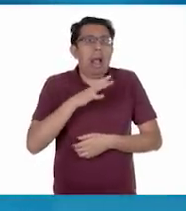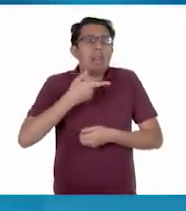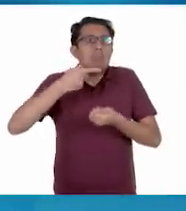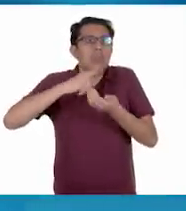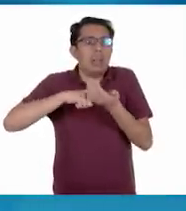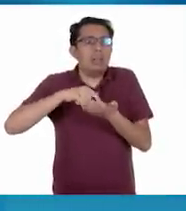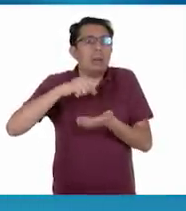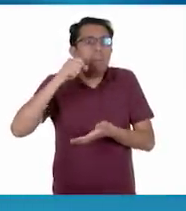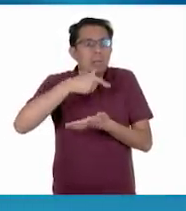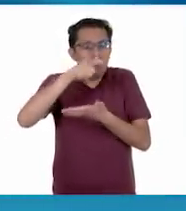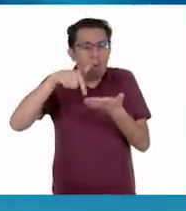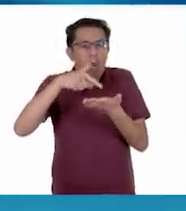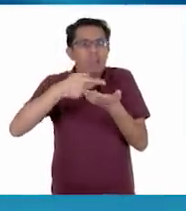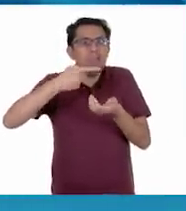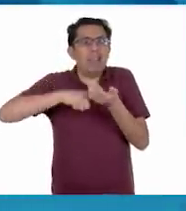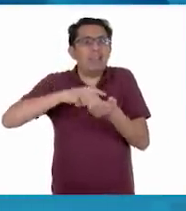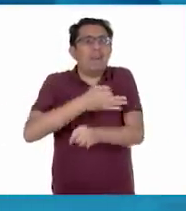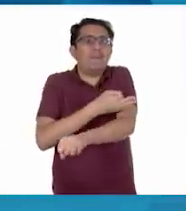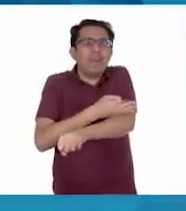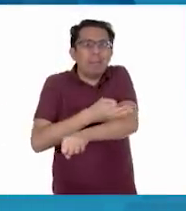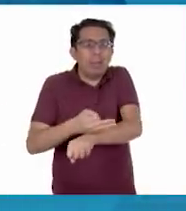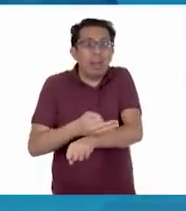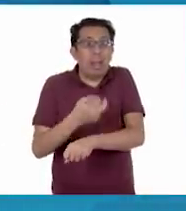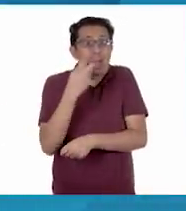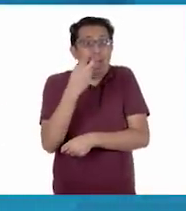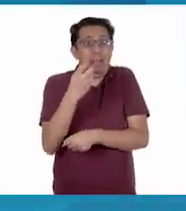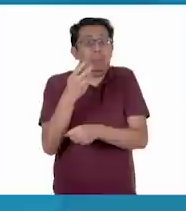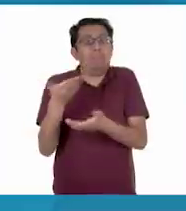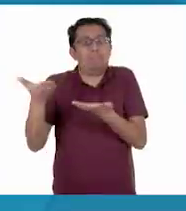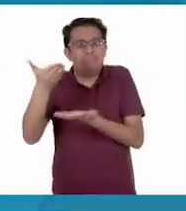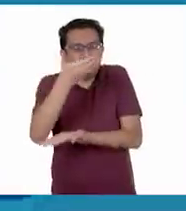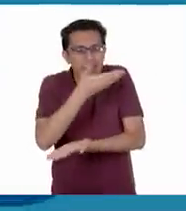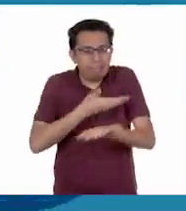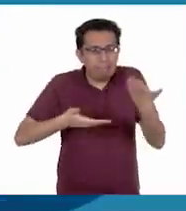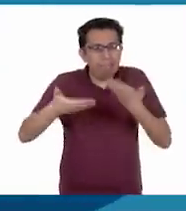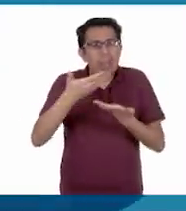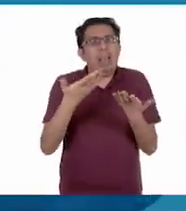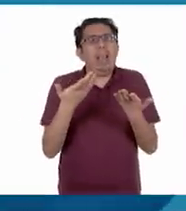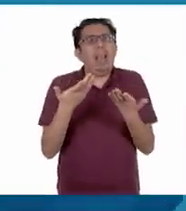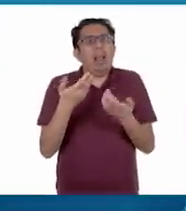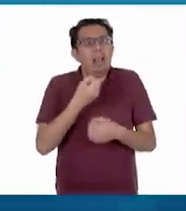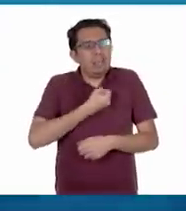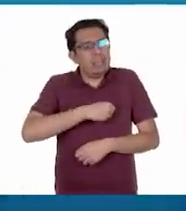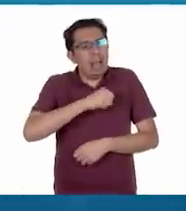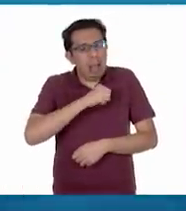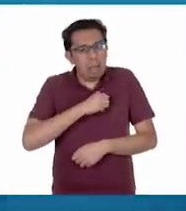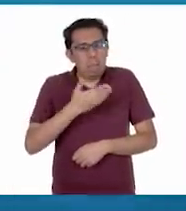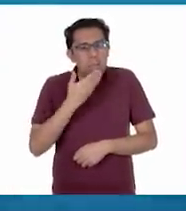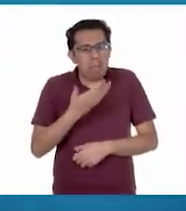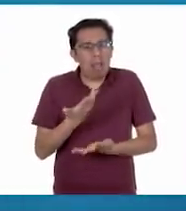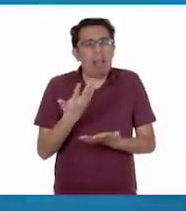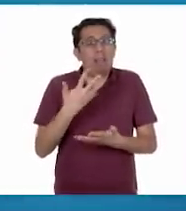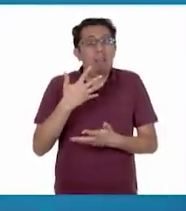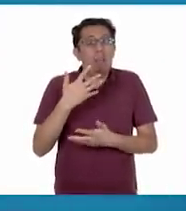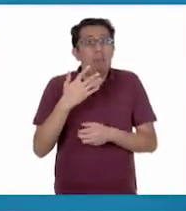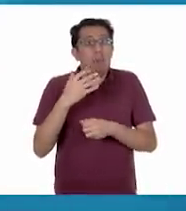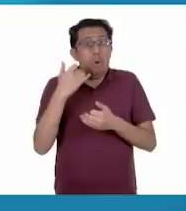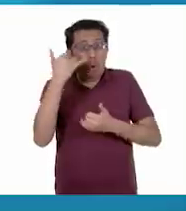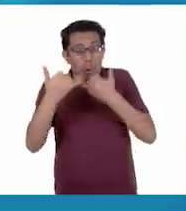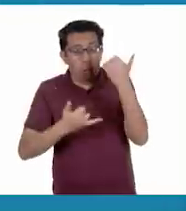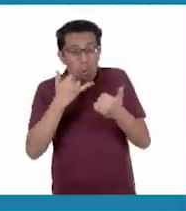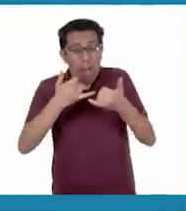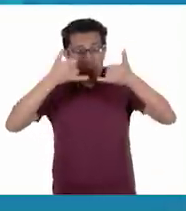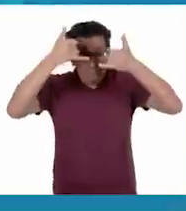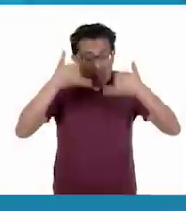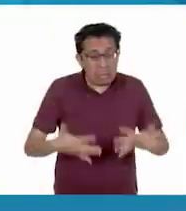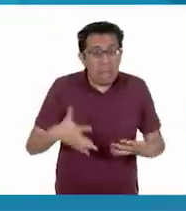la misma familia, de modo que la convivencia tendrá que ser muy cercana pero muy sana, sin agresiones, sin juegos demasiado bruscos para que tanto